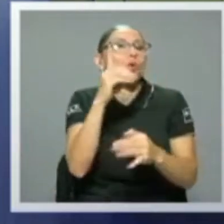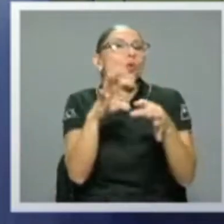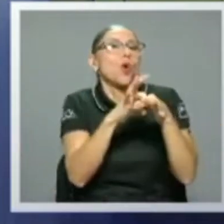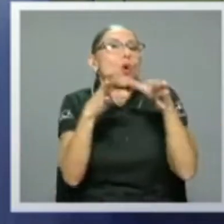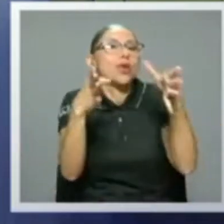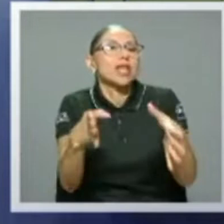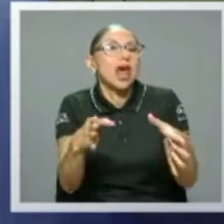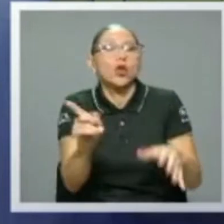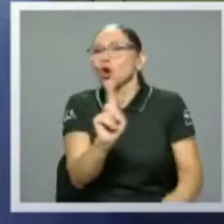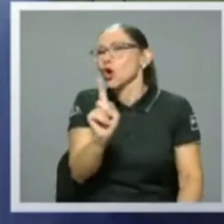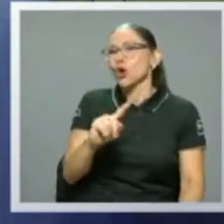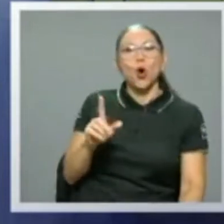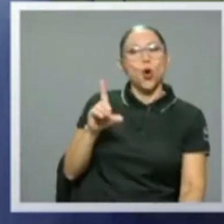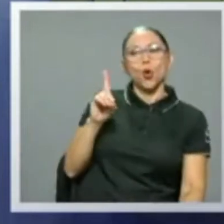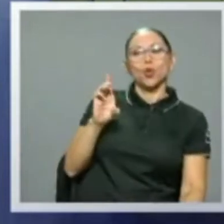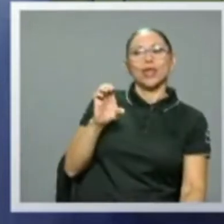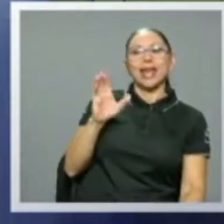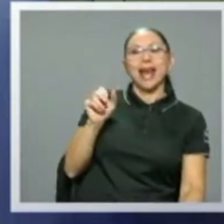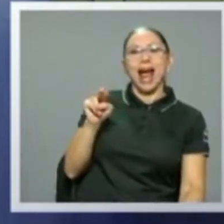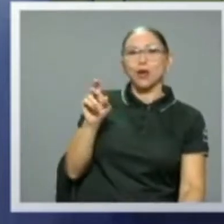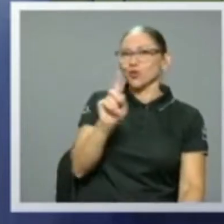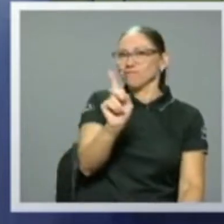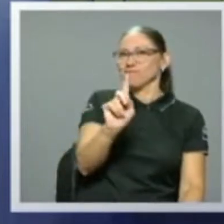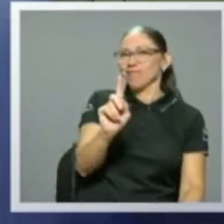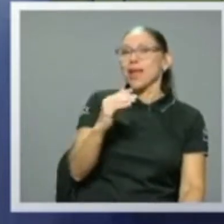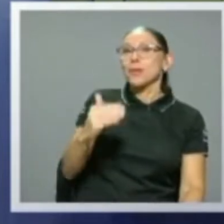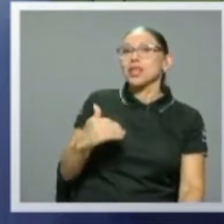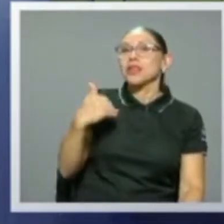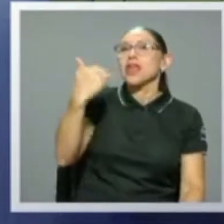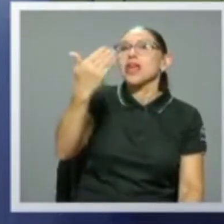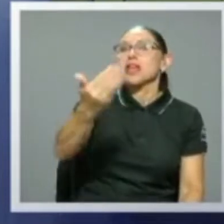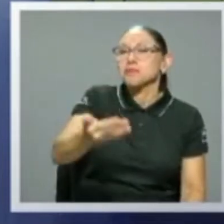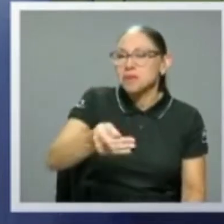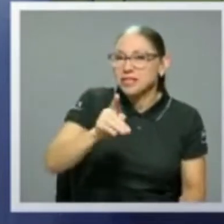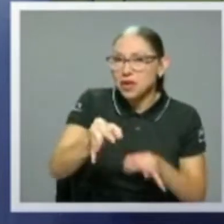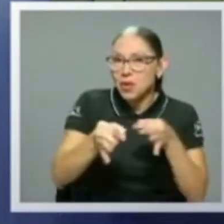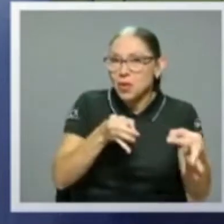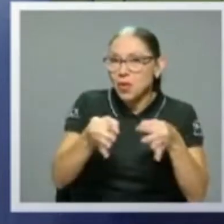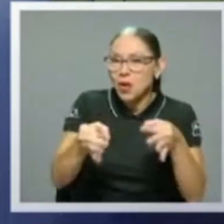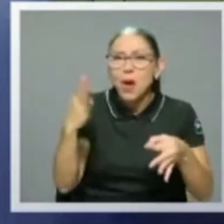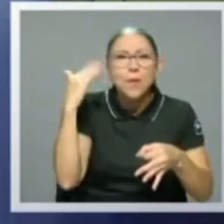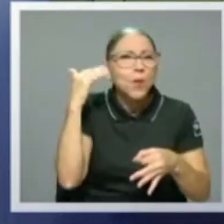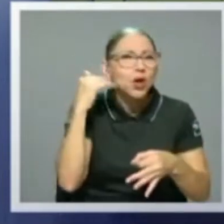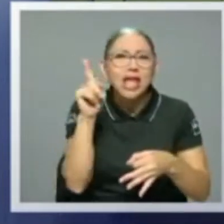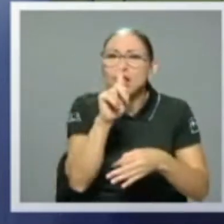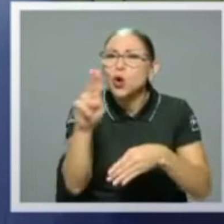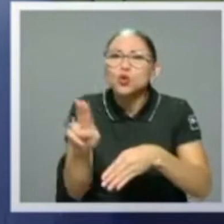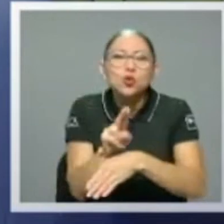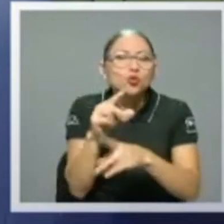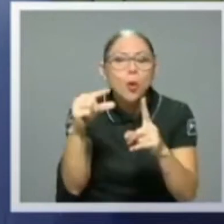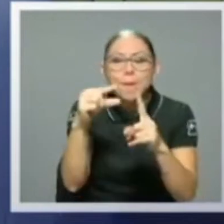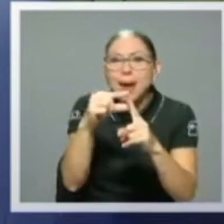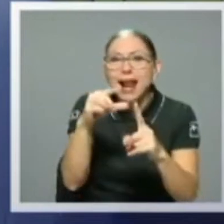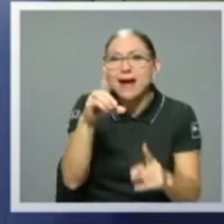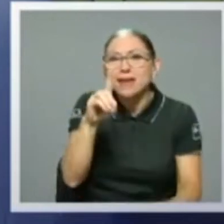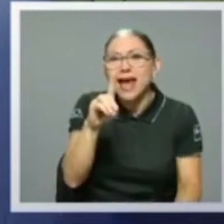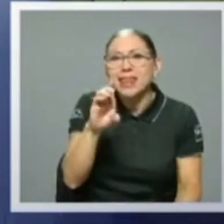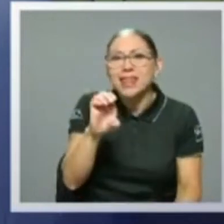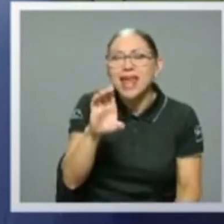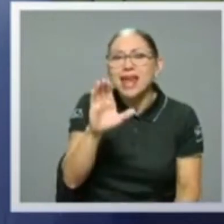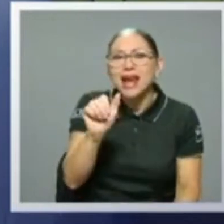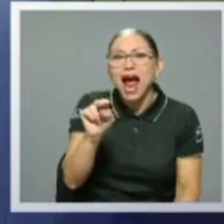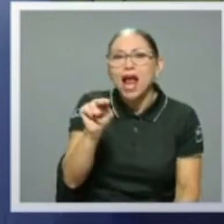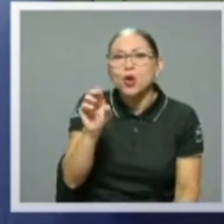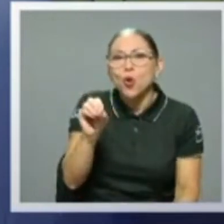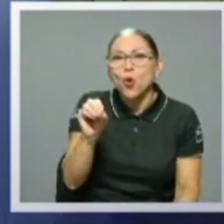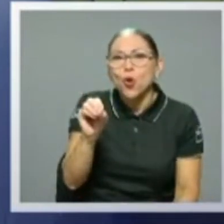porque luego en alguna parte tendré que explicar por qué no se usó la palabra decano. Por